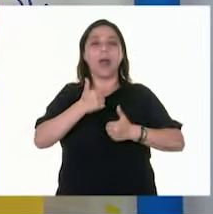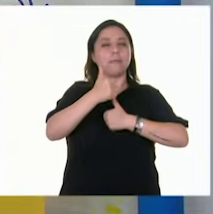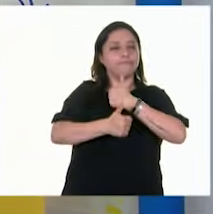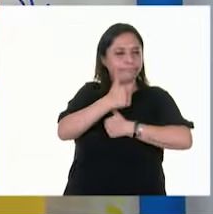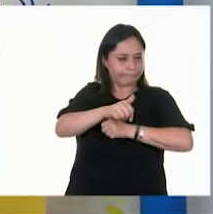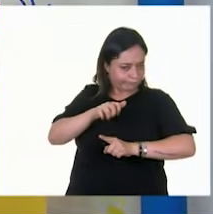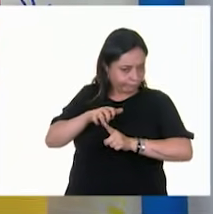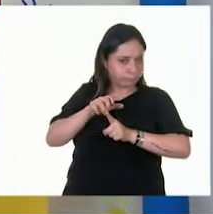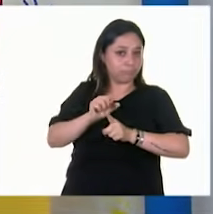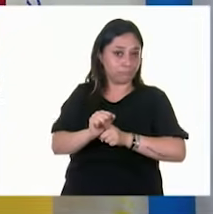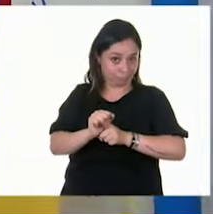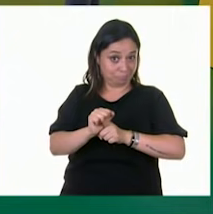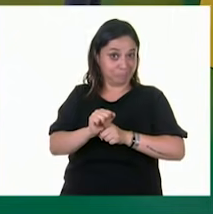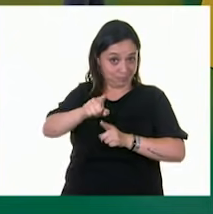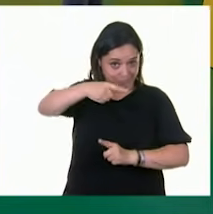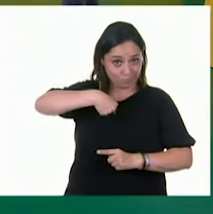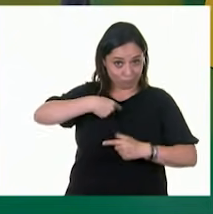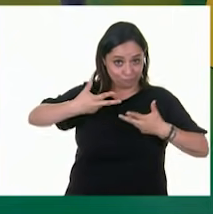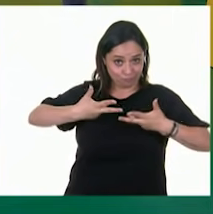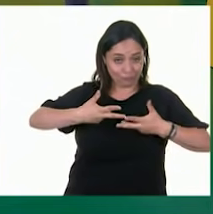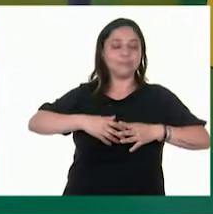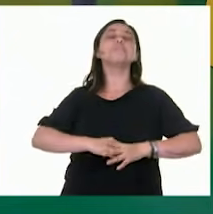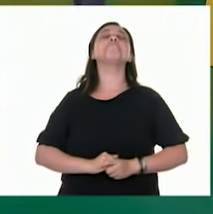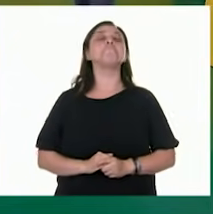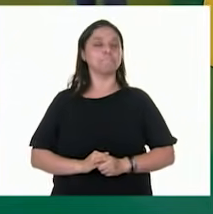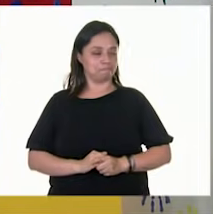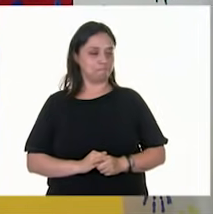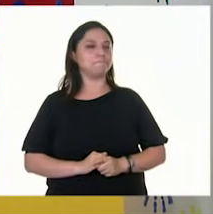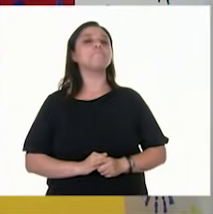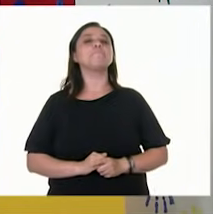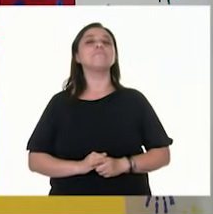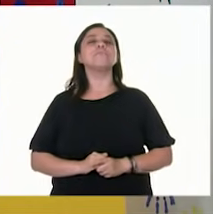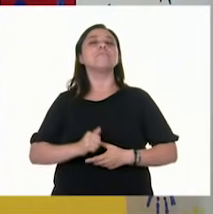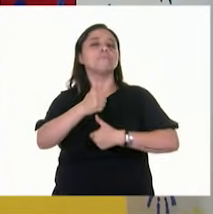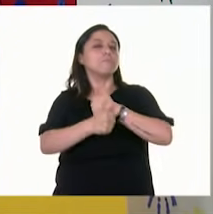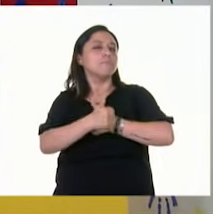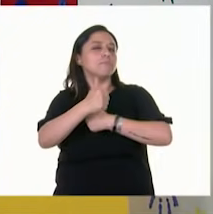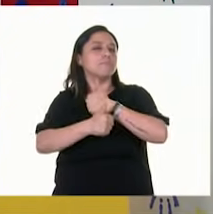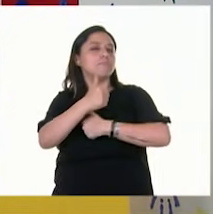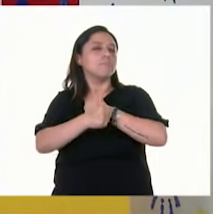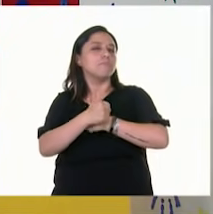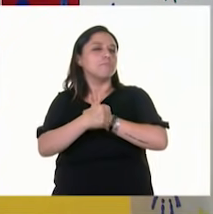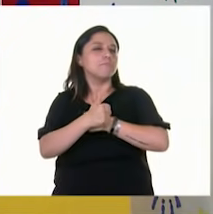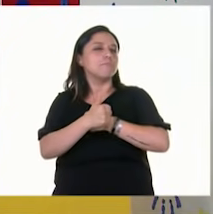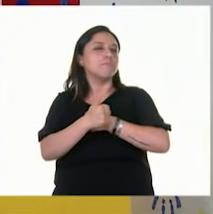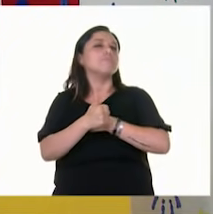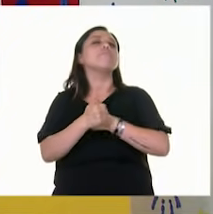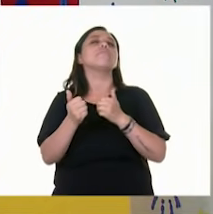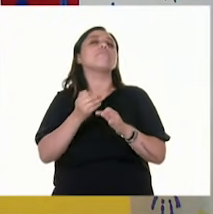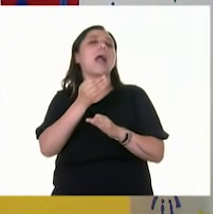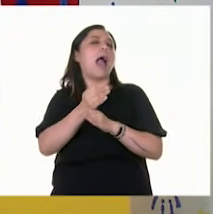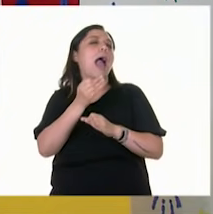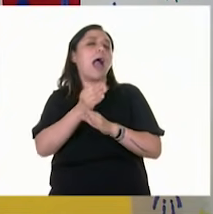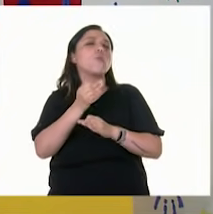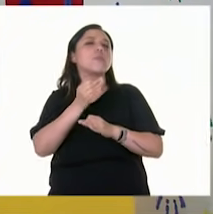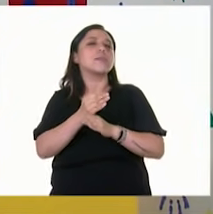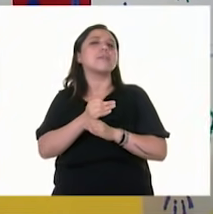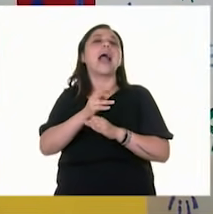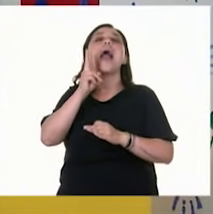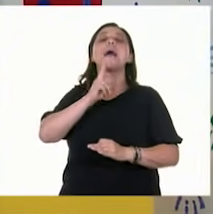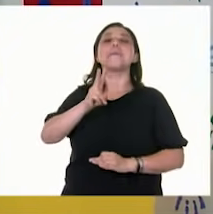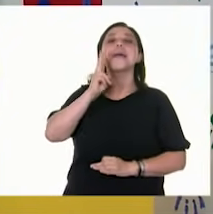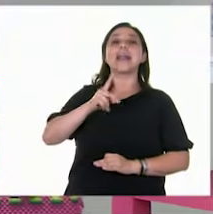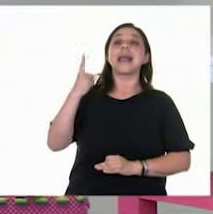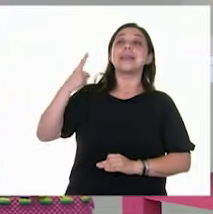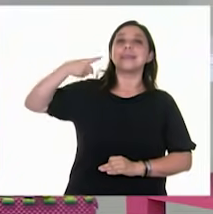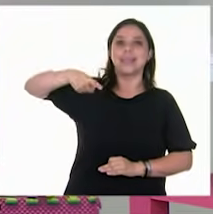tengo preparados. Muy bien. Okay. Y antes de entrar a ese desafío, ¿qué te parece si, bueno, vamos a poner, ¿qué te parece que yo empiece? Ah,